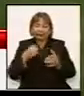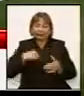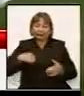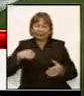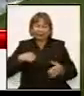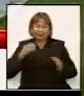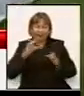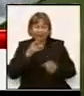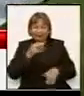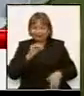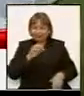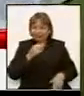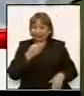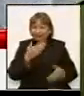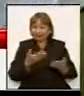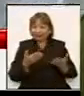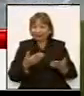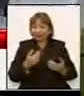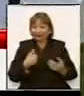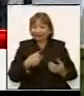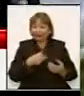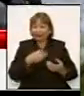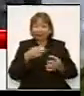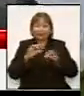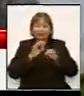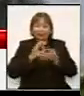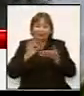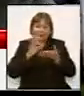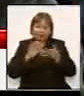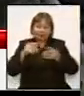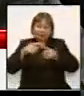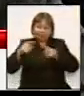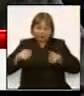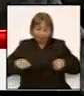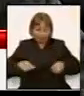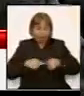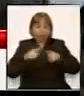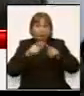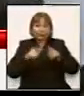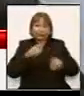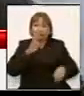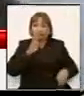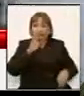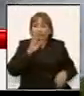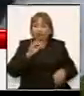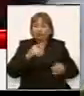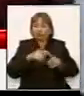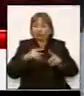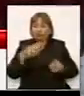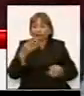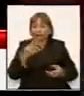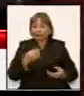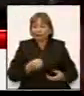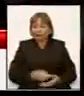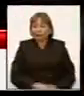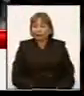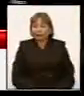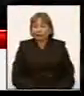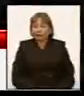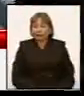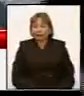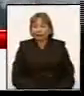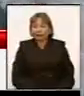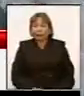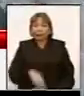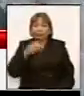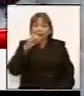Luis Chombo Heredia, donde en uno de los puntos se ha tratado la demarcación o la cercenación de las 42 mil hectáreas que corresponde al distrito